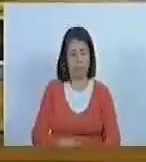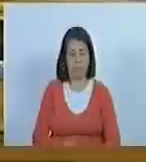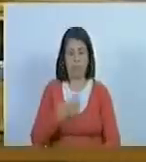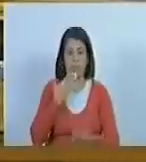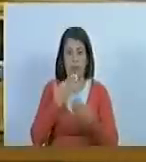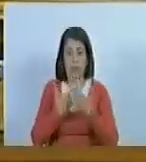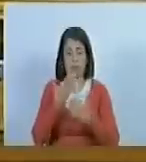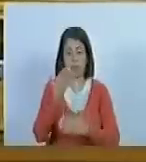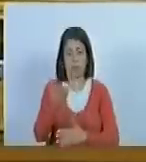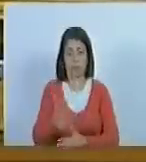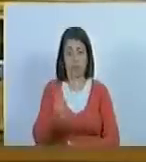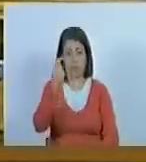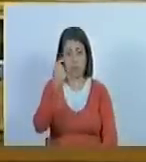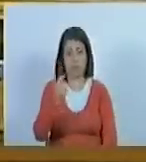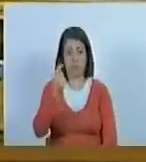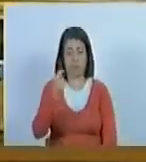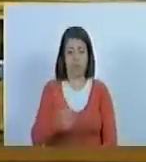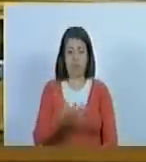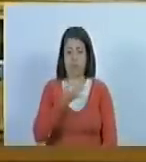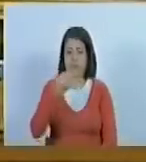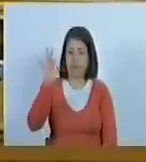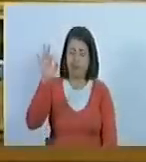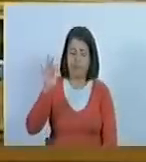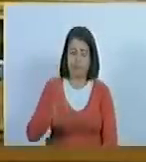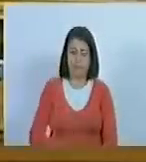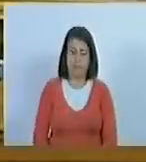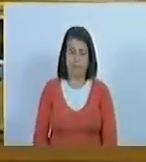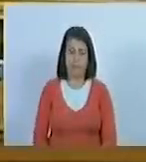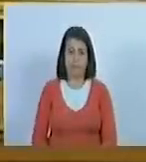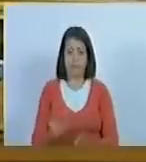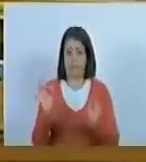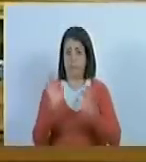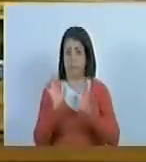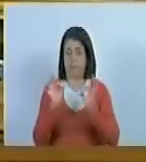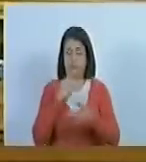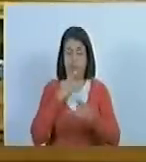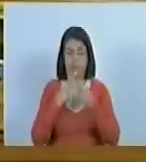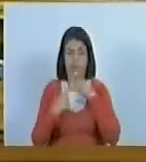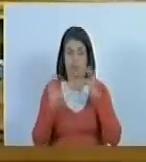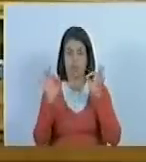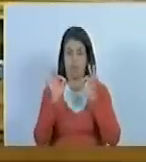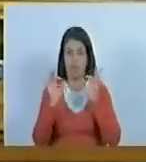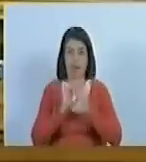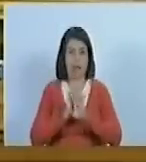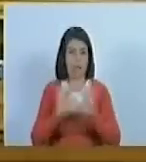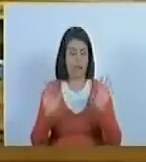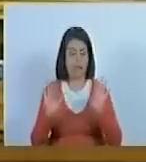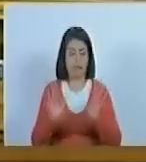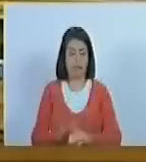Gracias a ustedes, diputado. Excelente. No hay nadie más hasta donde le eche palabra.